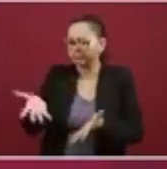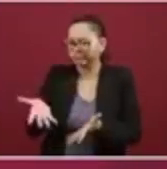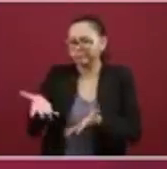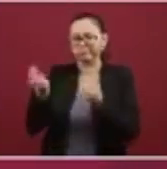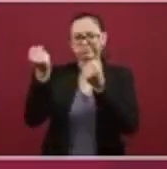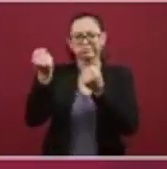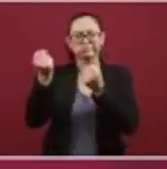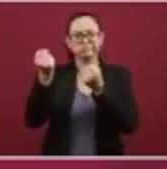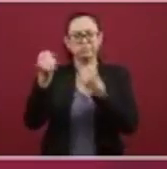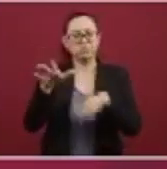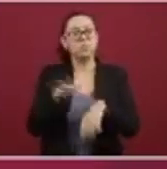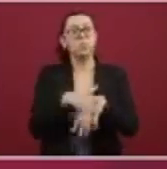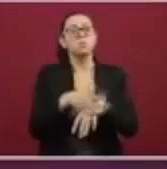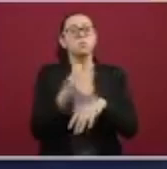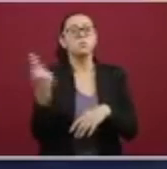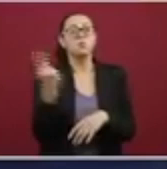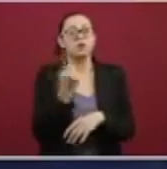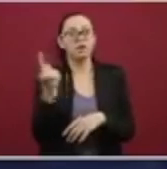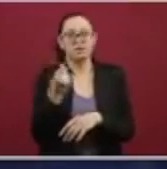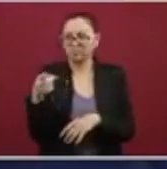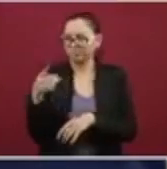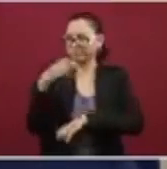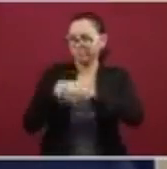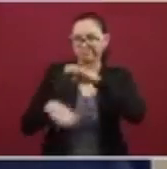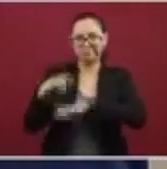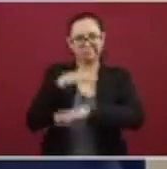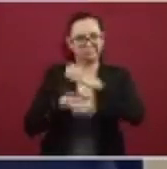porque es una gran empresa